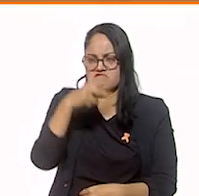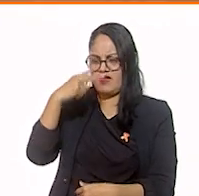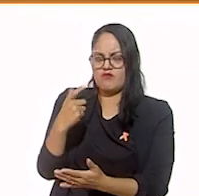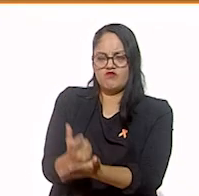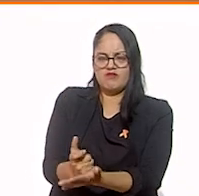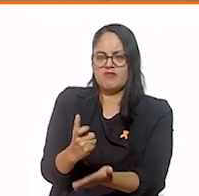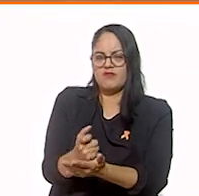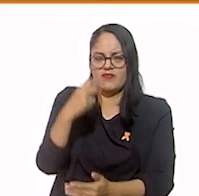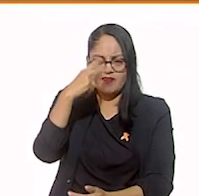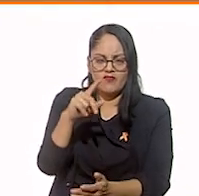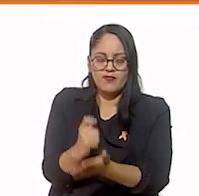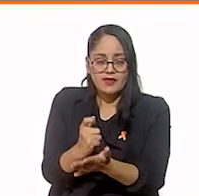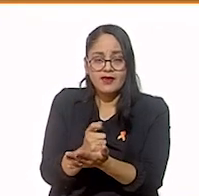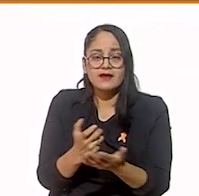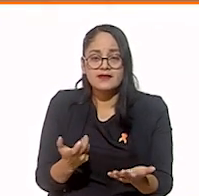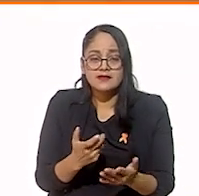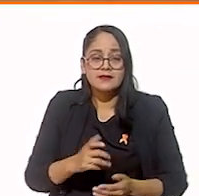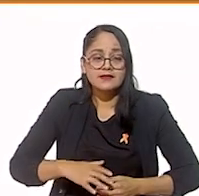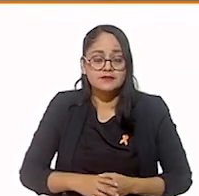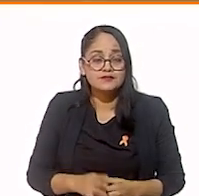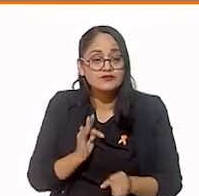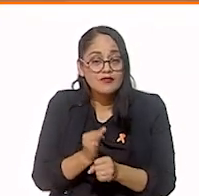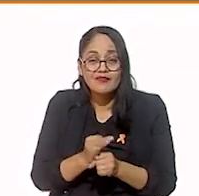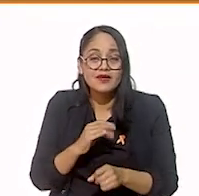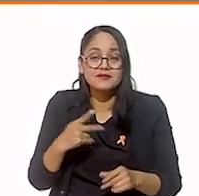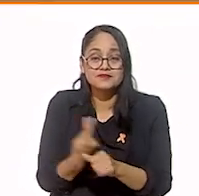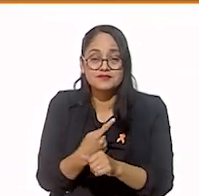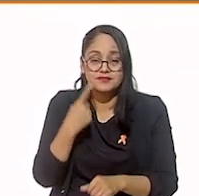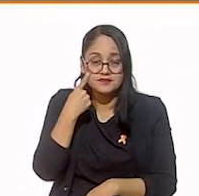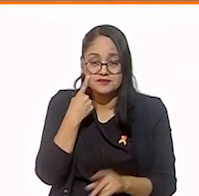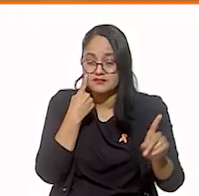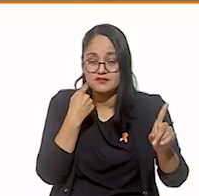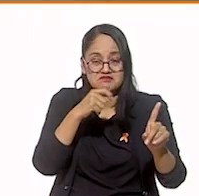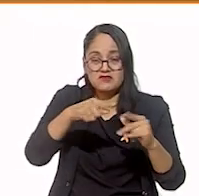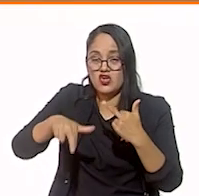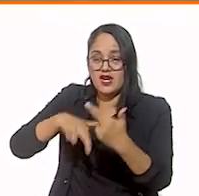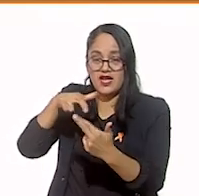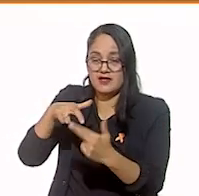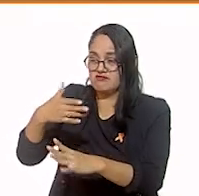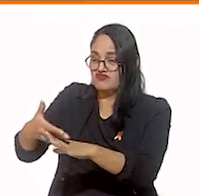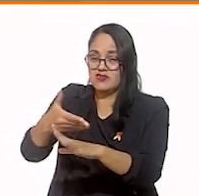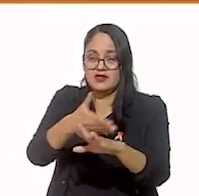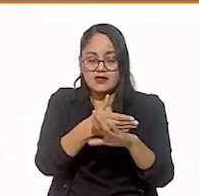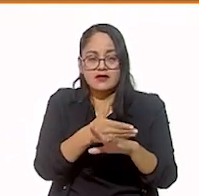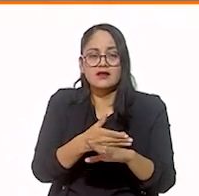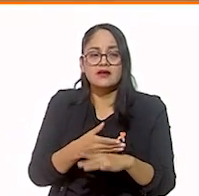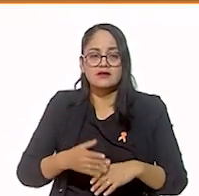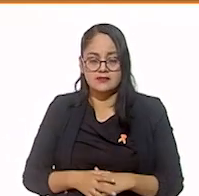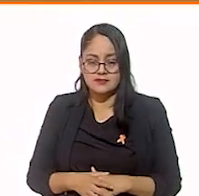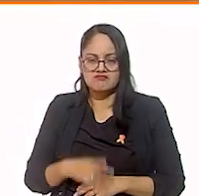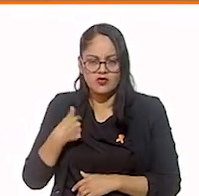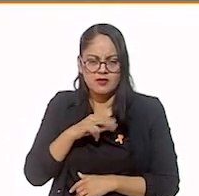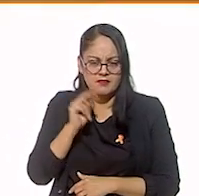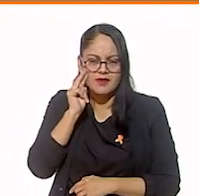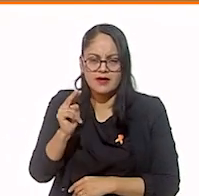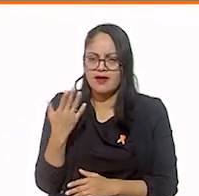y justamente también, digamos que estamos hablando de una operación que tiene unas características regionales, que tiene un perfil regional, hemisférico. Y si lo vemos a la